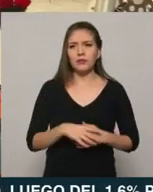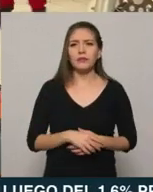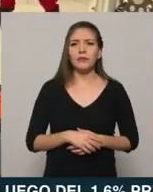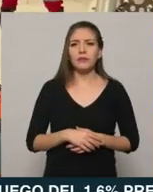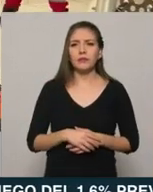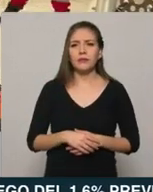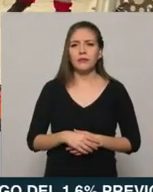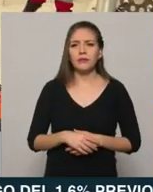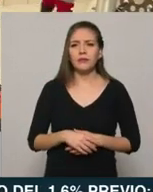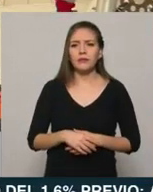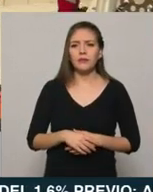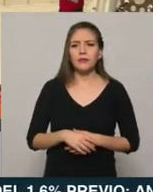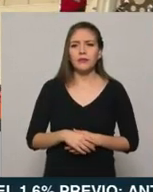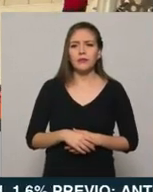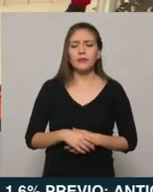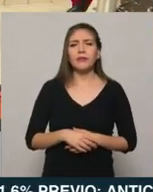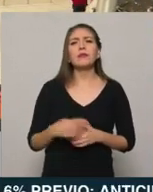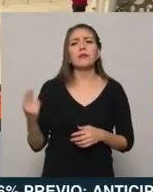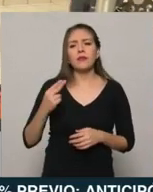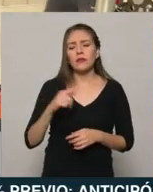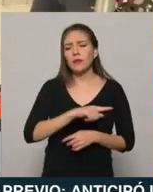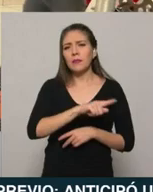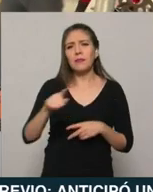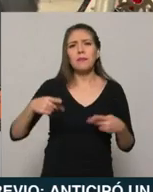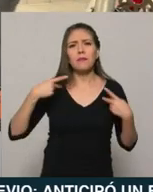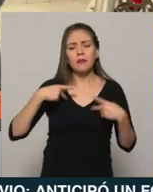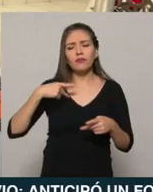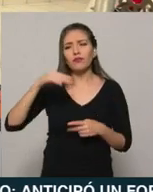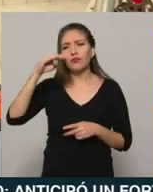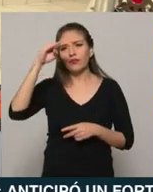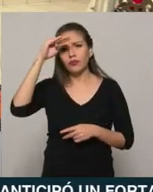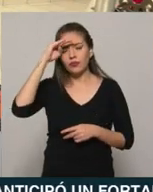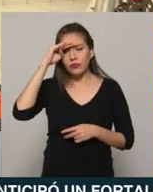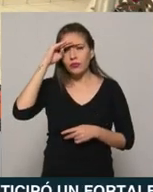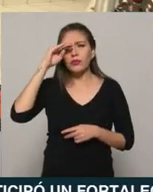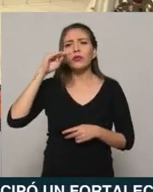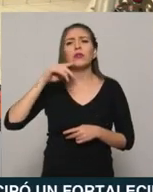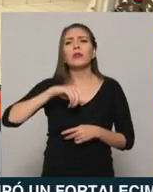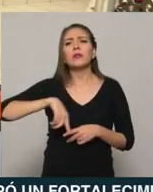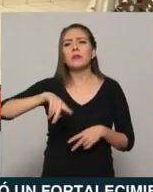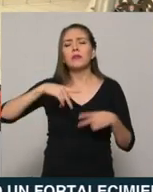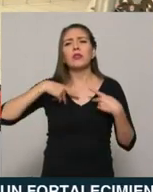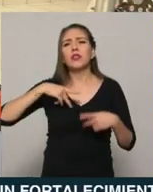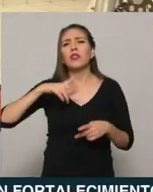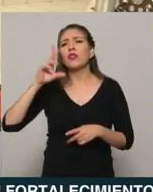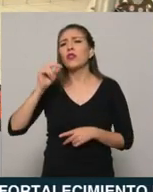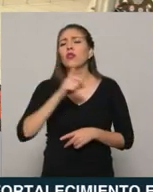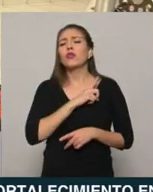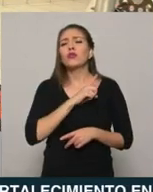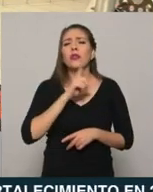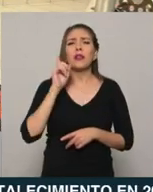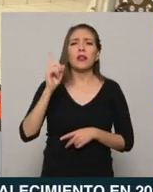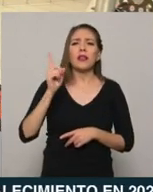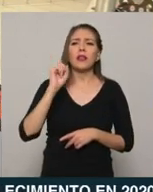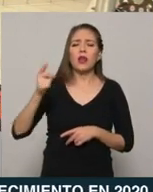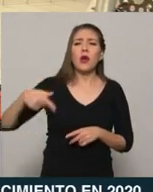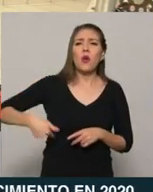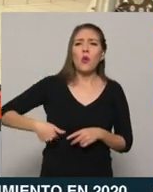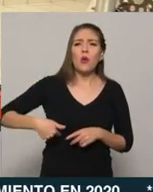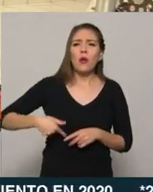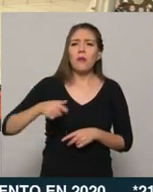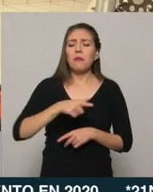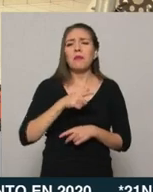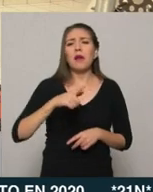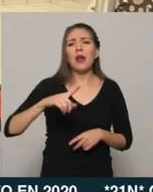hagamos conciencia, que toda la sociedad no le eche la culpa o el peso a las